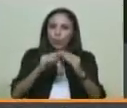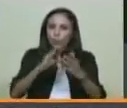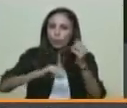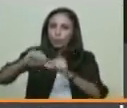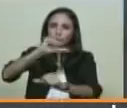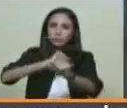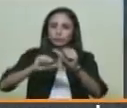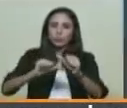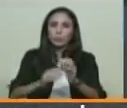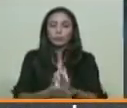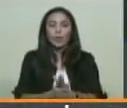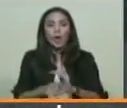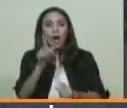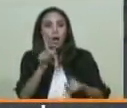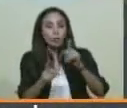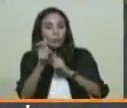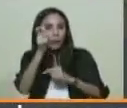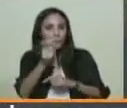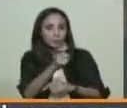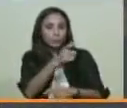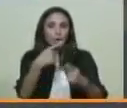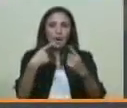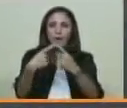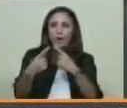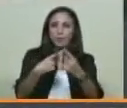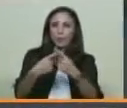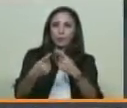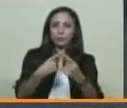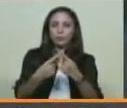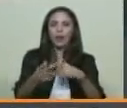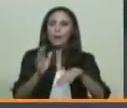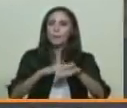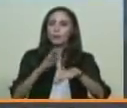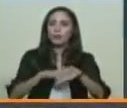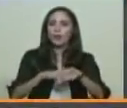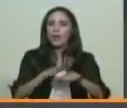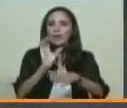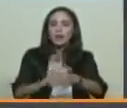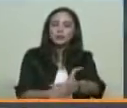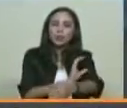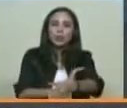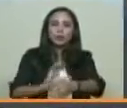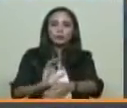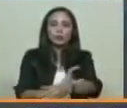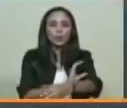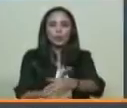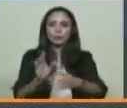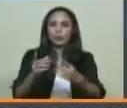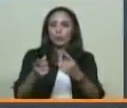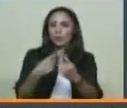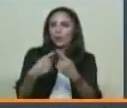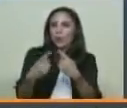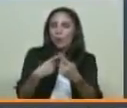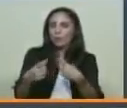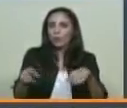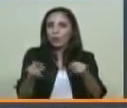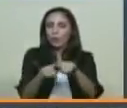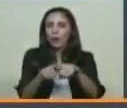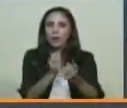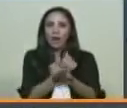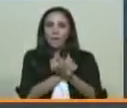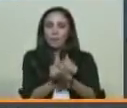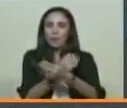¿Cuántas parejas no se han encontrado y se han enamorado cantando las canciones de Ali y luchando sobre todo por los ideales de